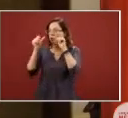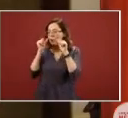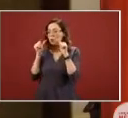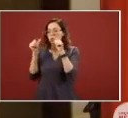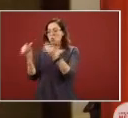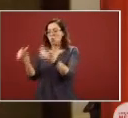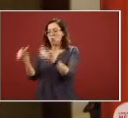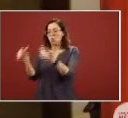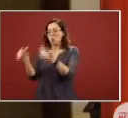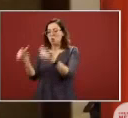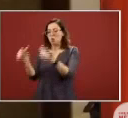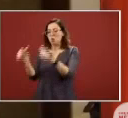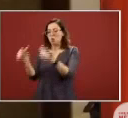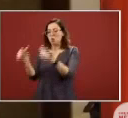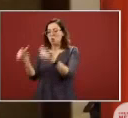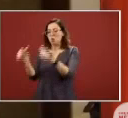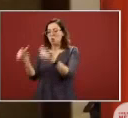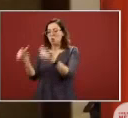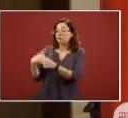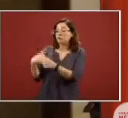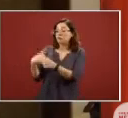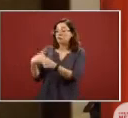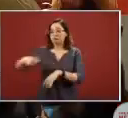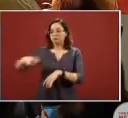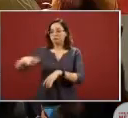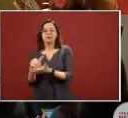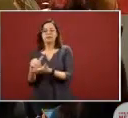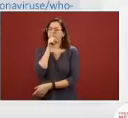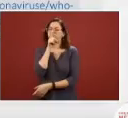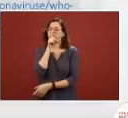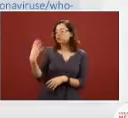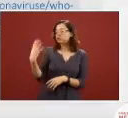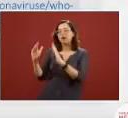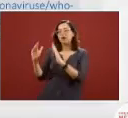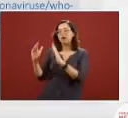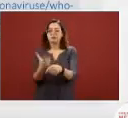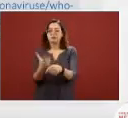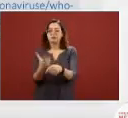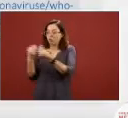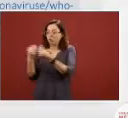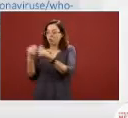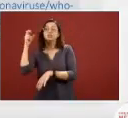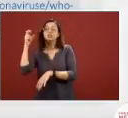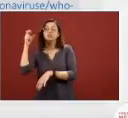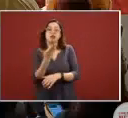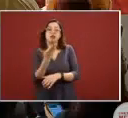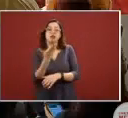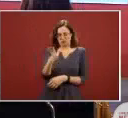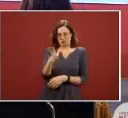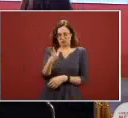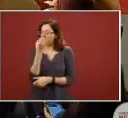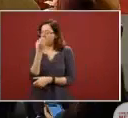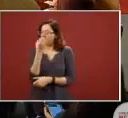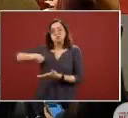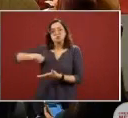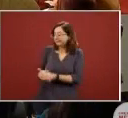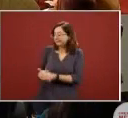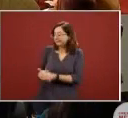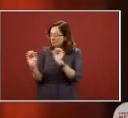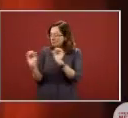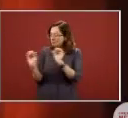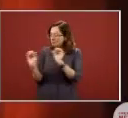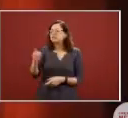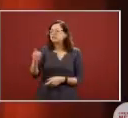ventilatorio baja line entonces es importante escuchar y volver a escuchar que lo que nos están diciendo